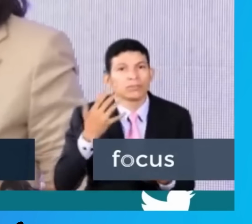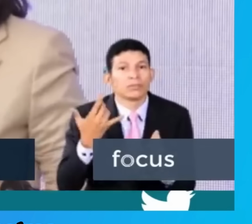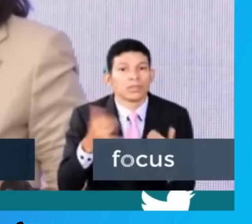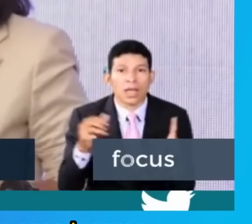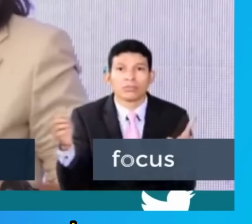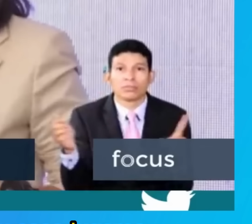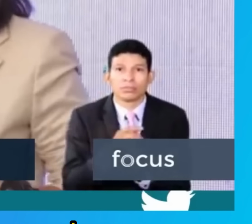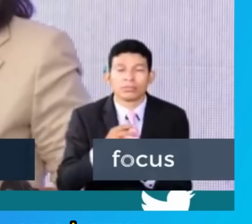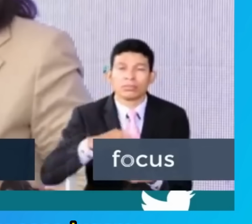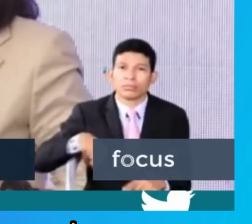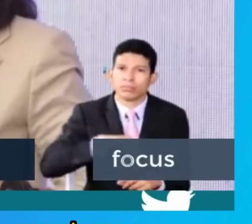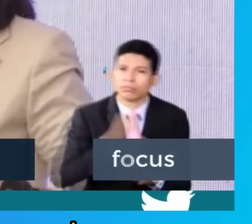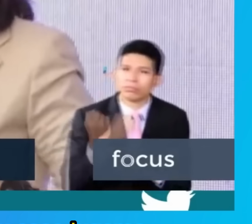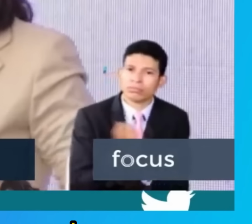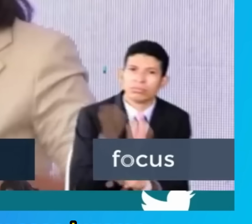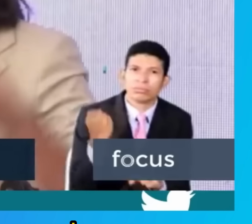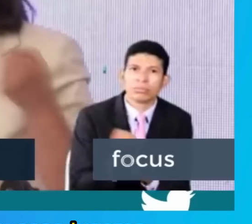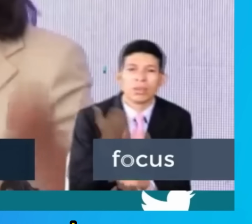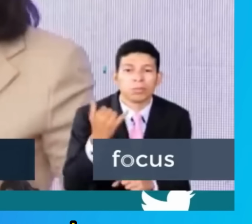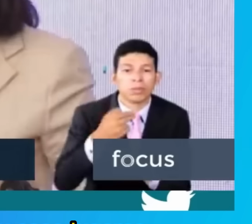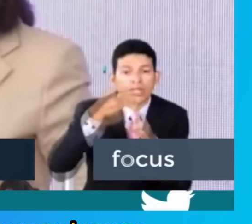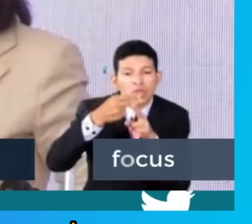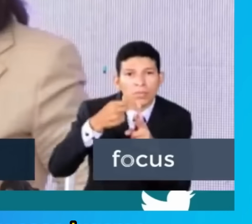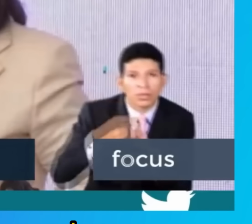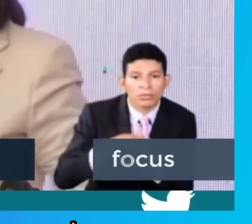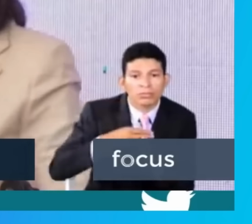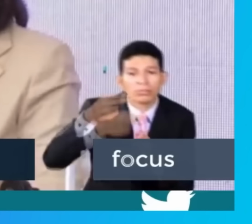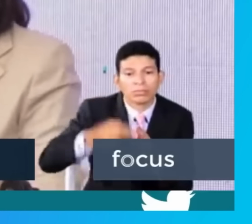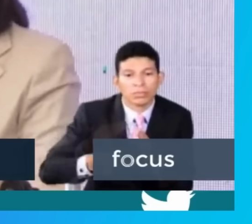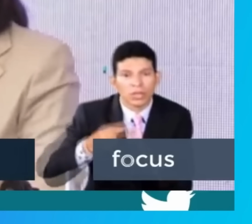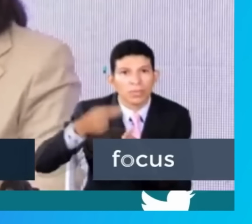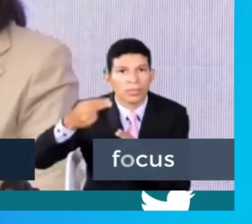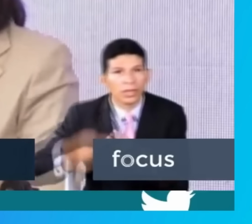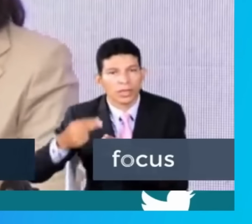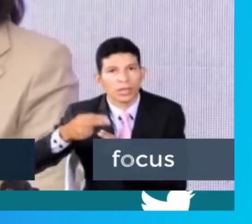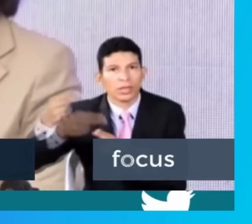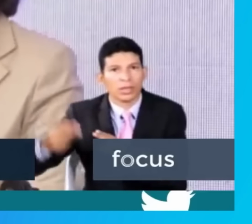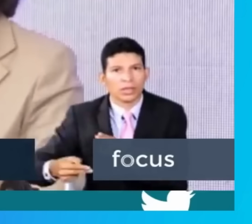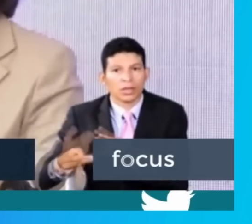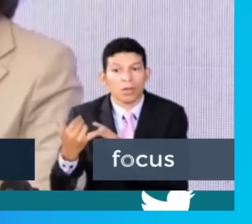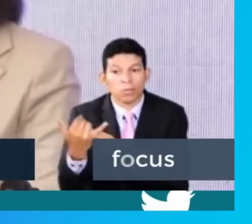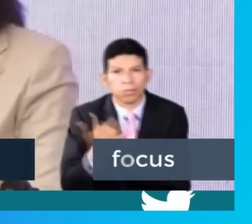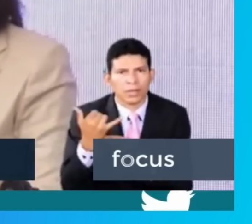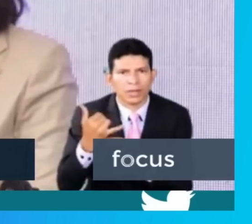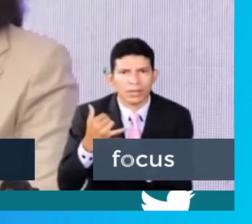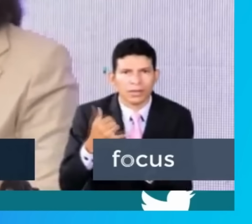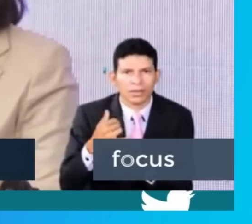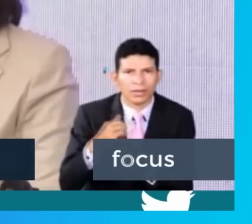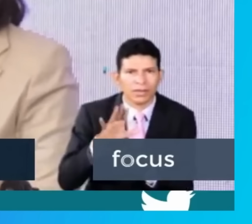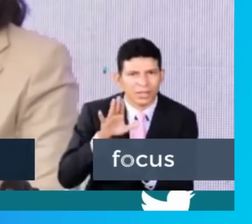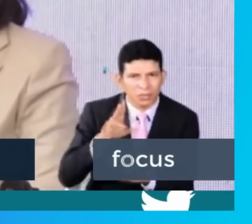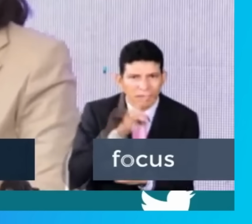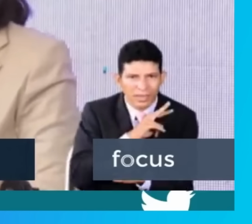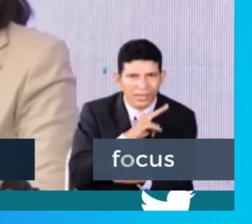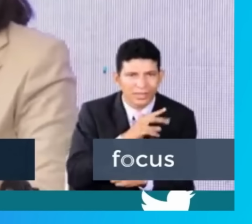encontramos nosotros trabajando con esos nombres y apellidos y esos lugares, esto no es mentira, no es